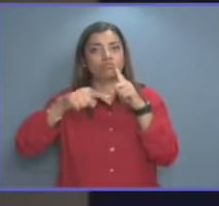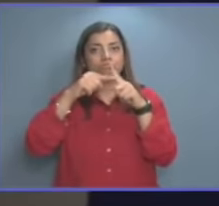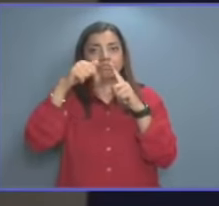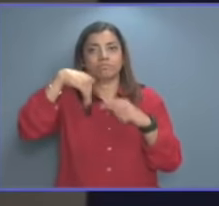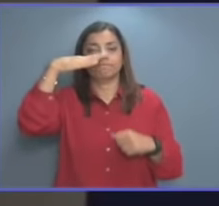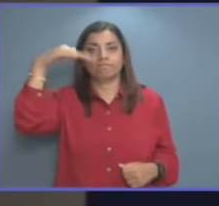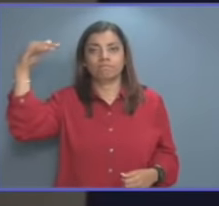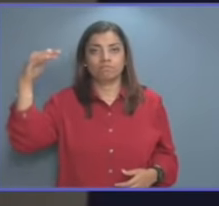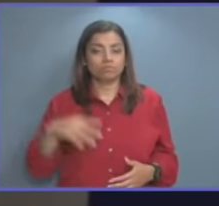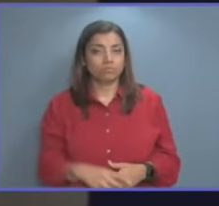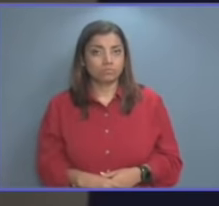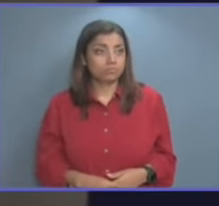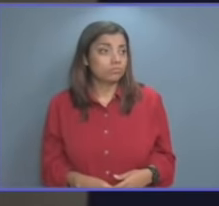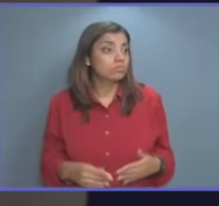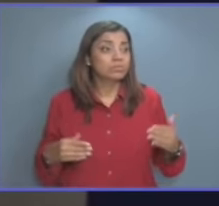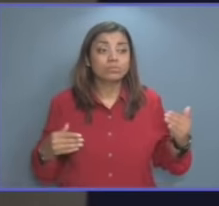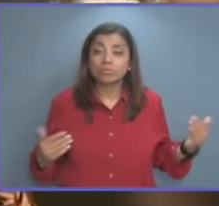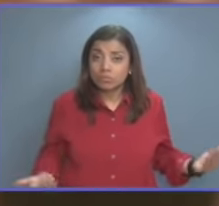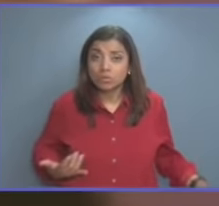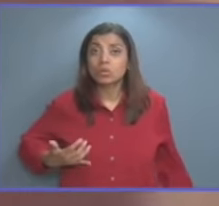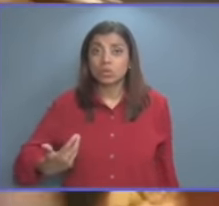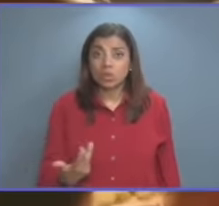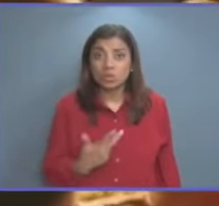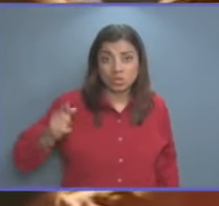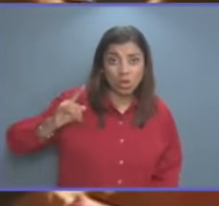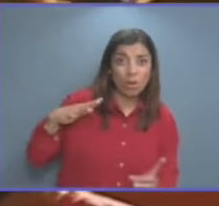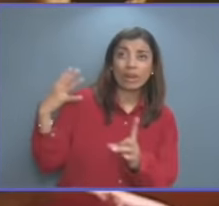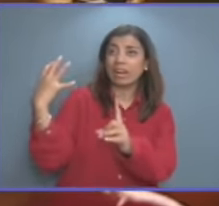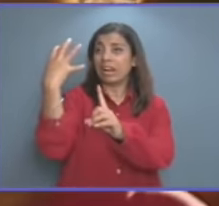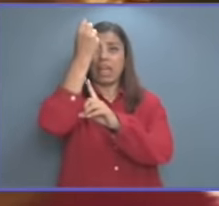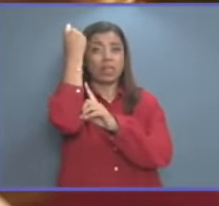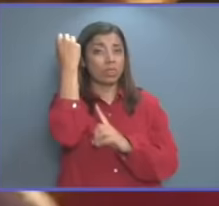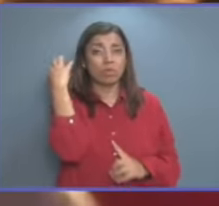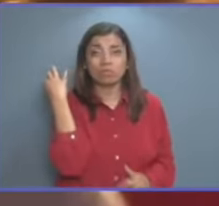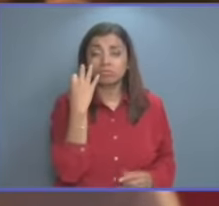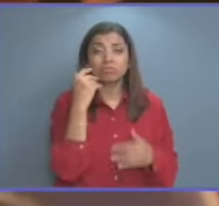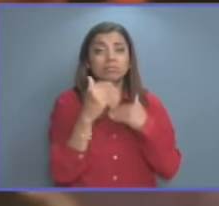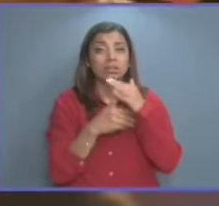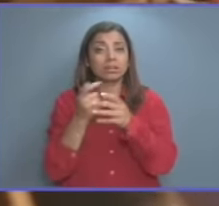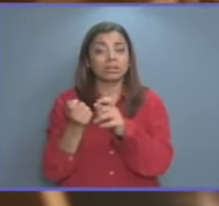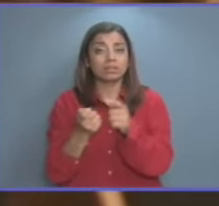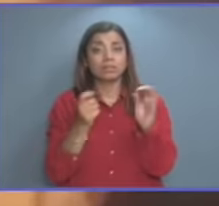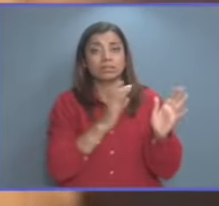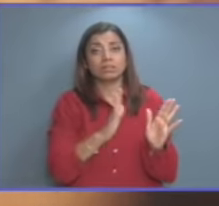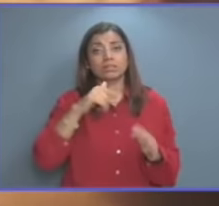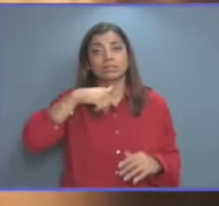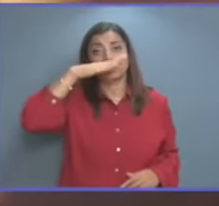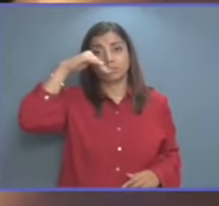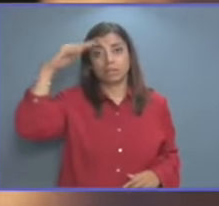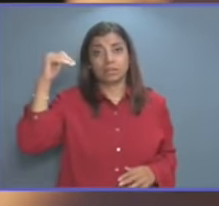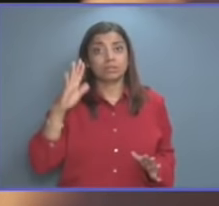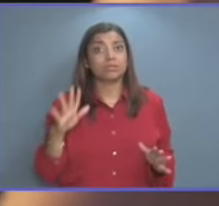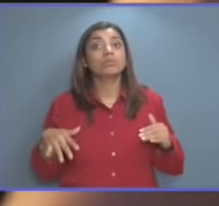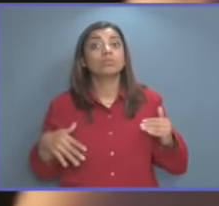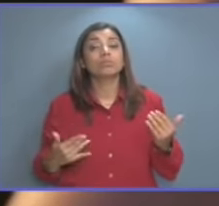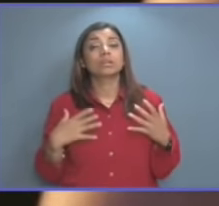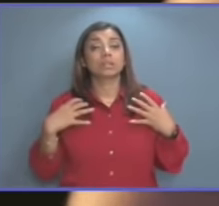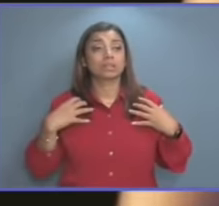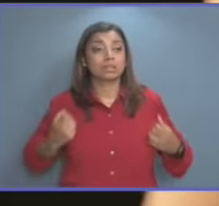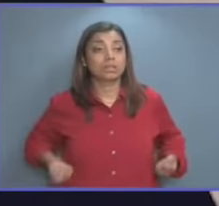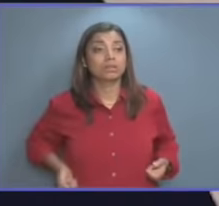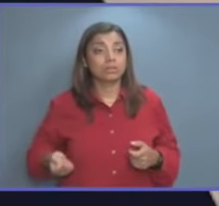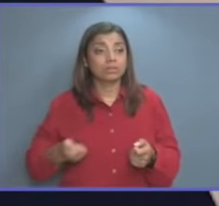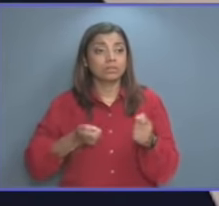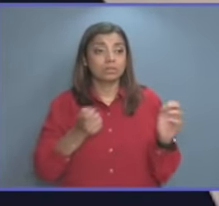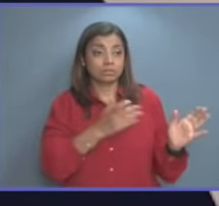nosotros hemos llegado a asumir un reto un reto para la gobernabilidad de este país porque la gobernabilidad